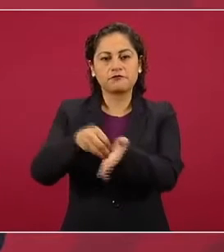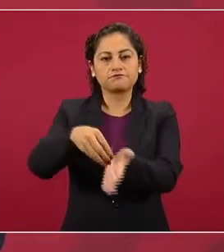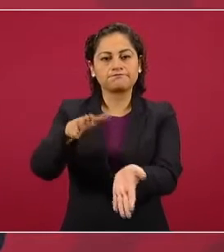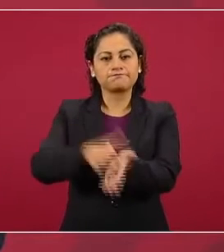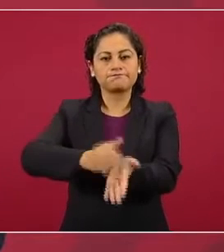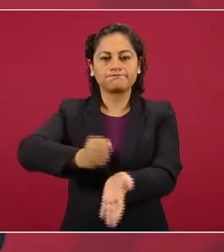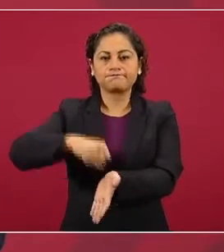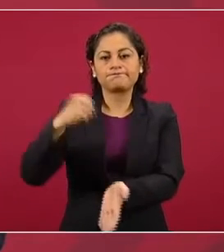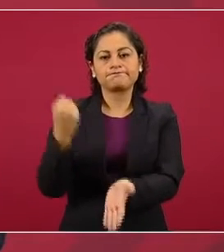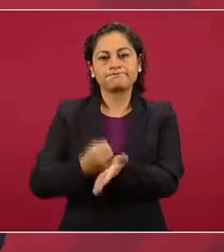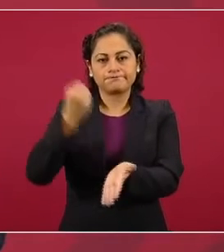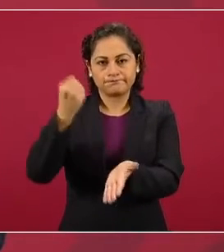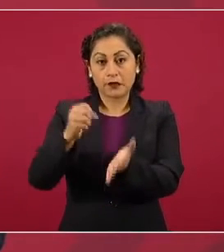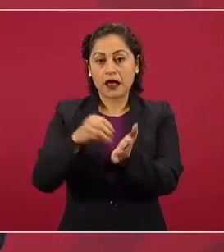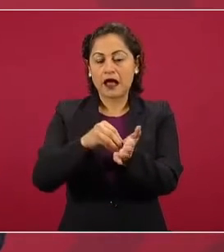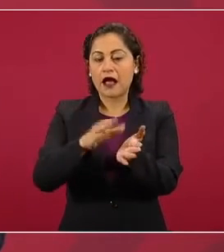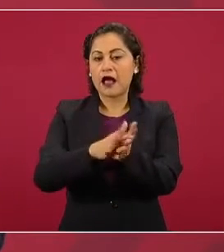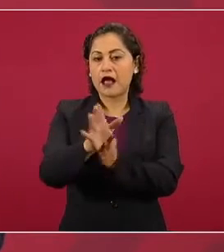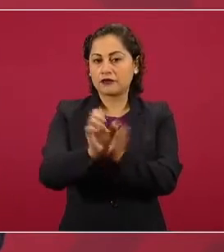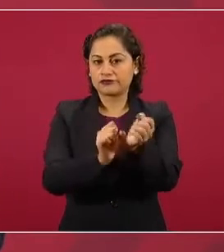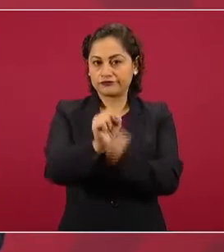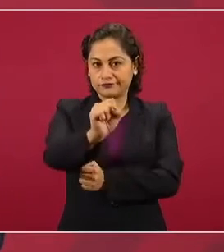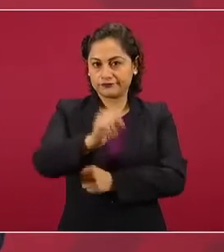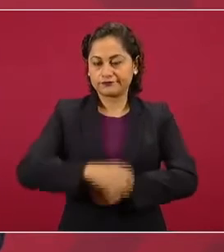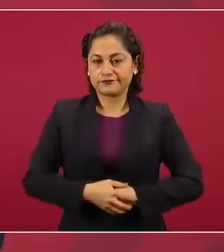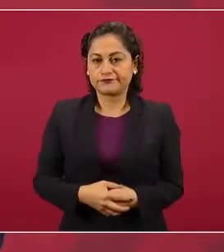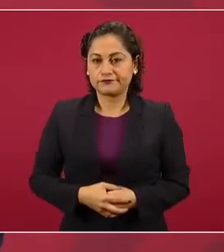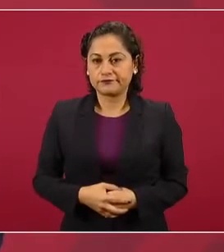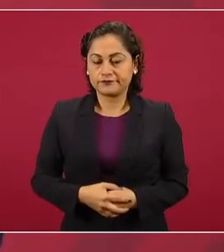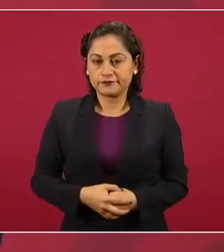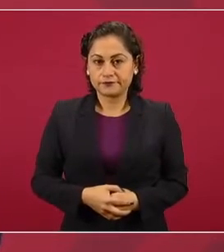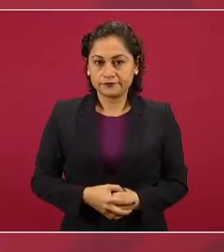reforma constitucional.